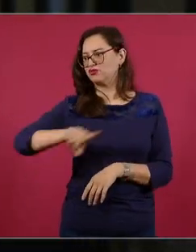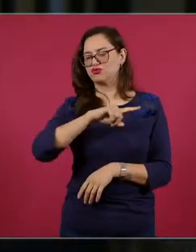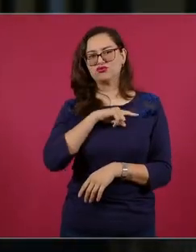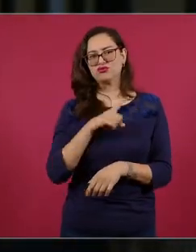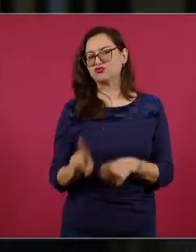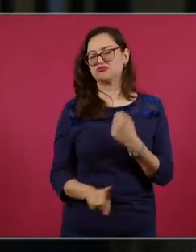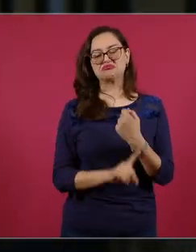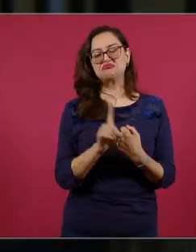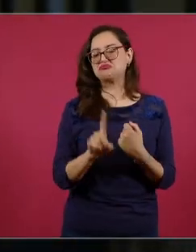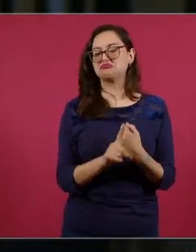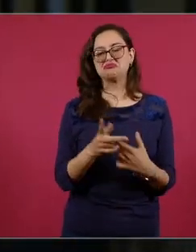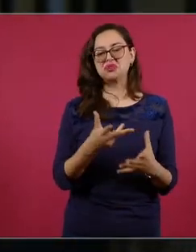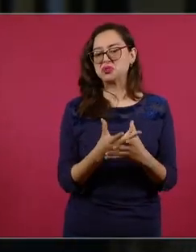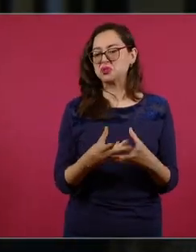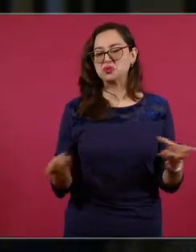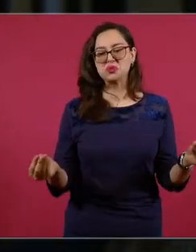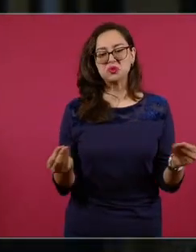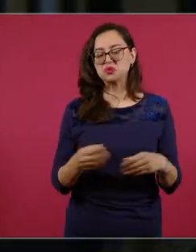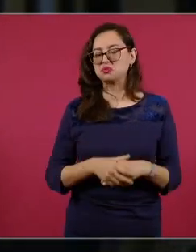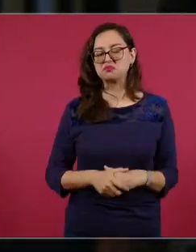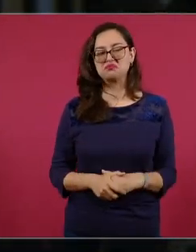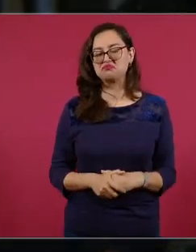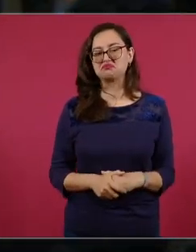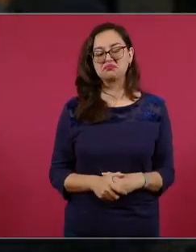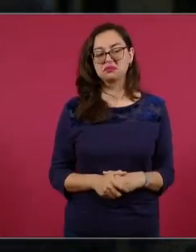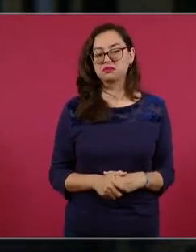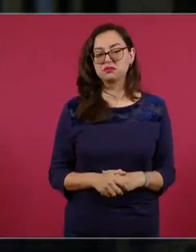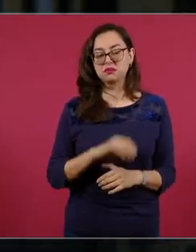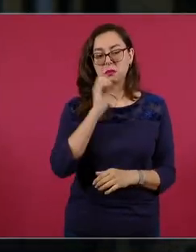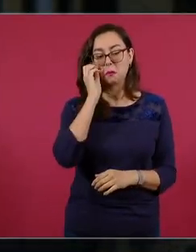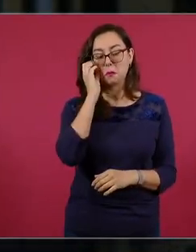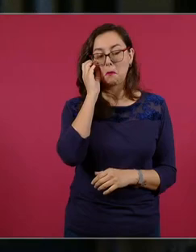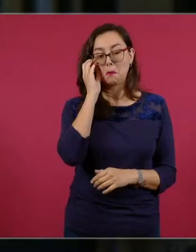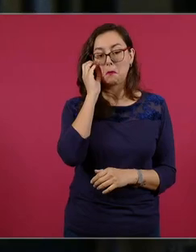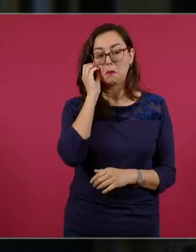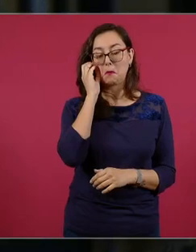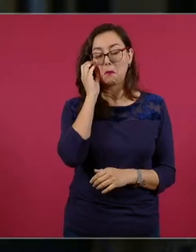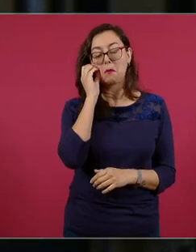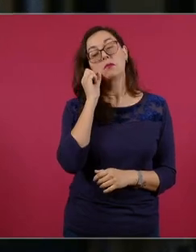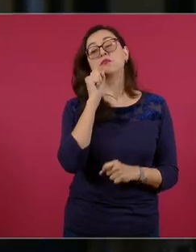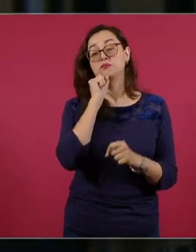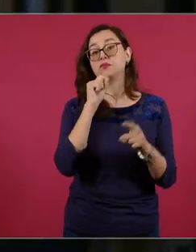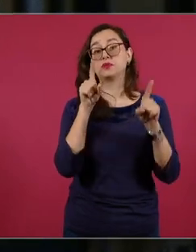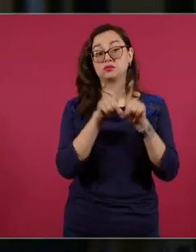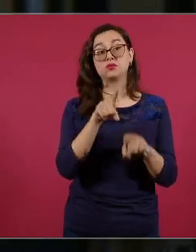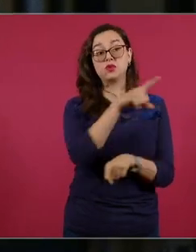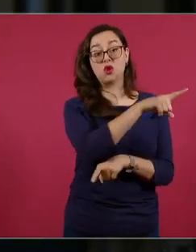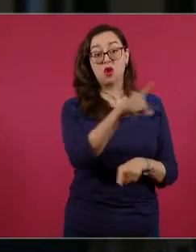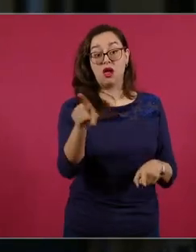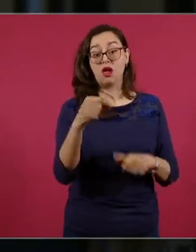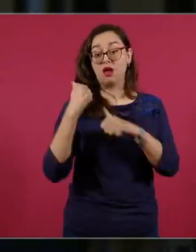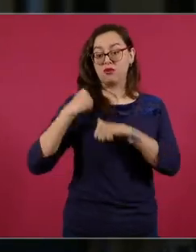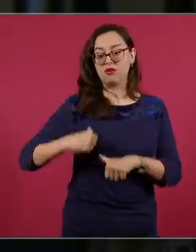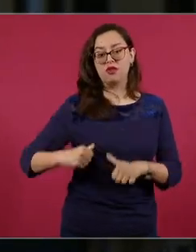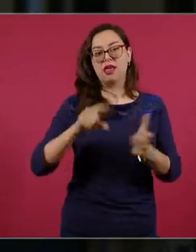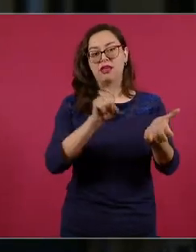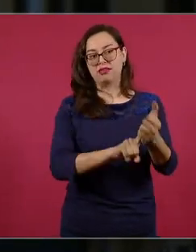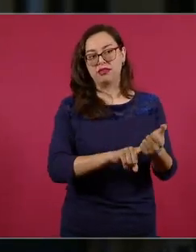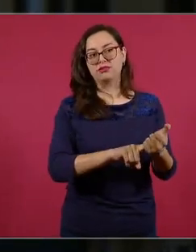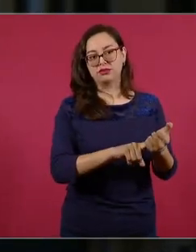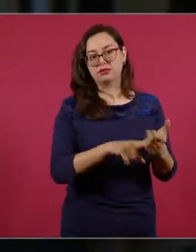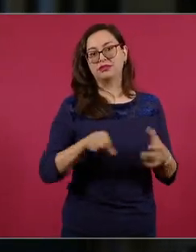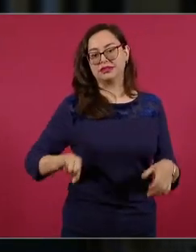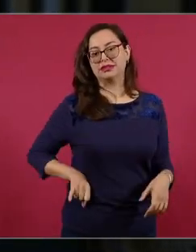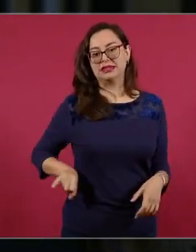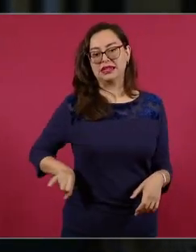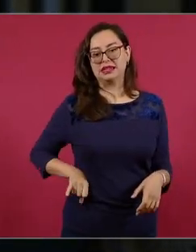problema. Igualmente, pues hay un conflicto de intereses ahí, haciendo patente con ello la violación de